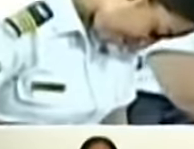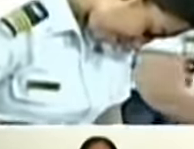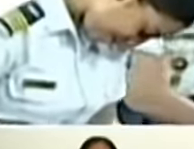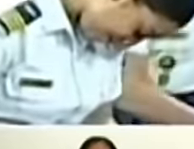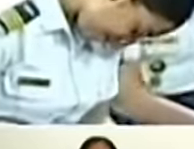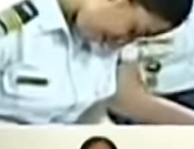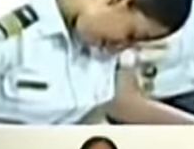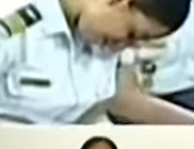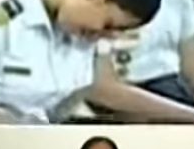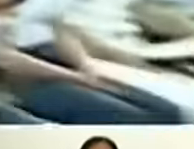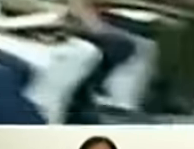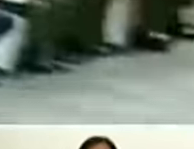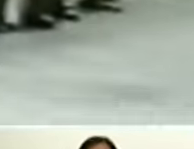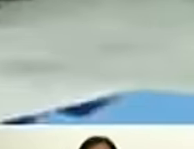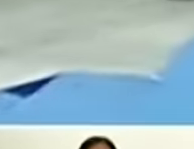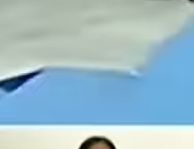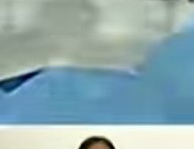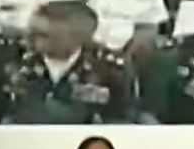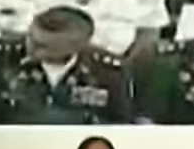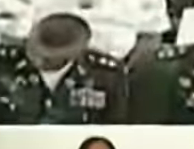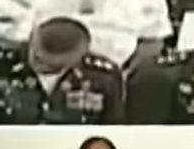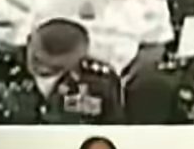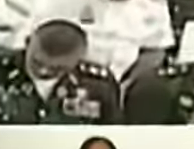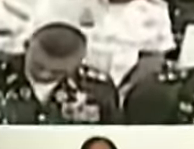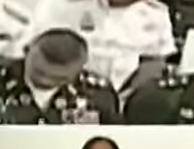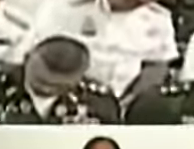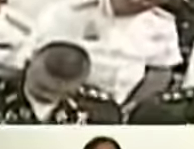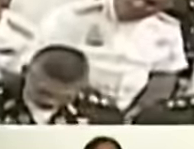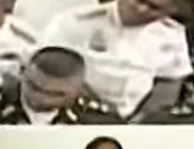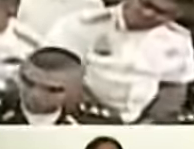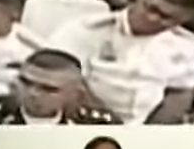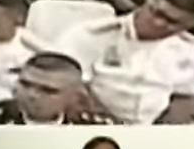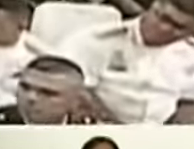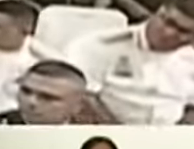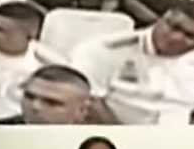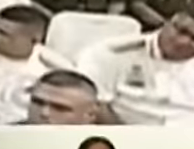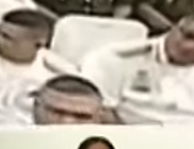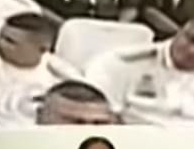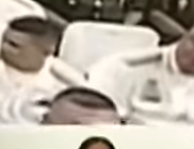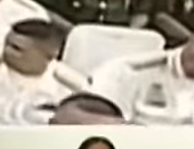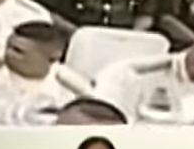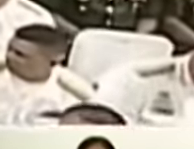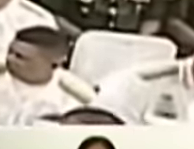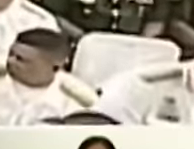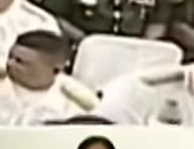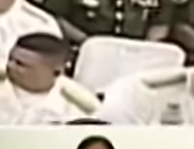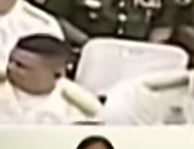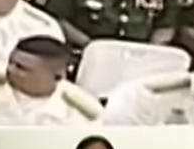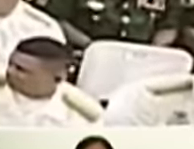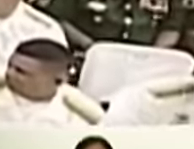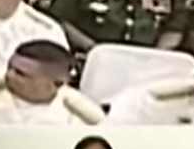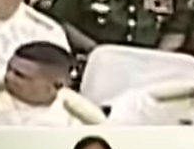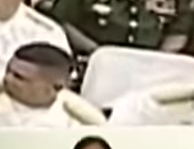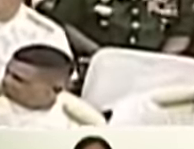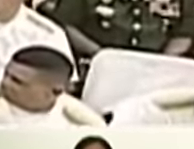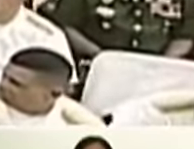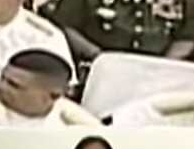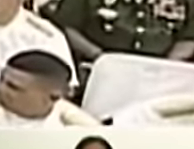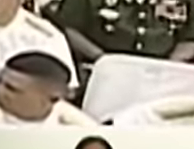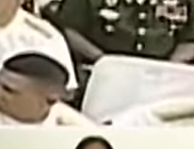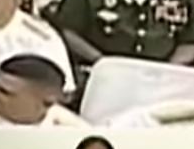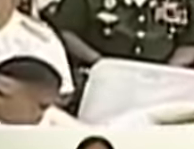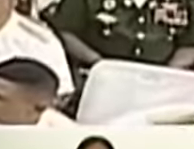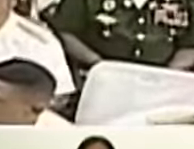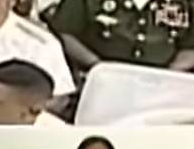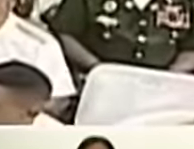Capacho. Bueno, el aeropuerto, General Padrino, el aeropuerto que hemos recuperado de San Antonio del Táchira, allá en